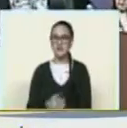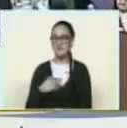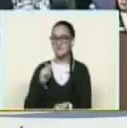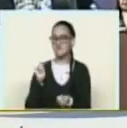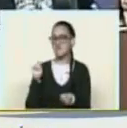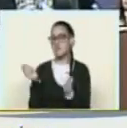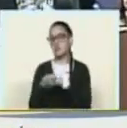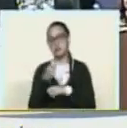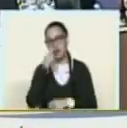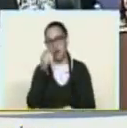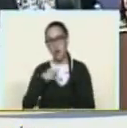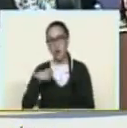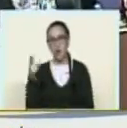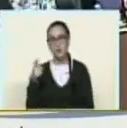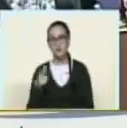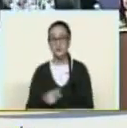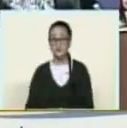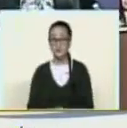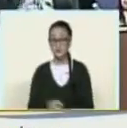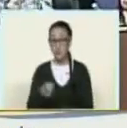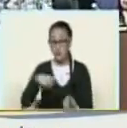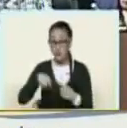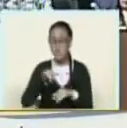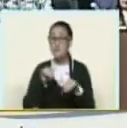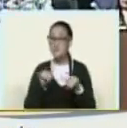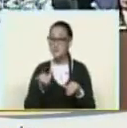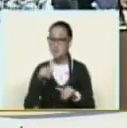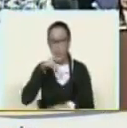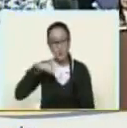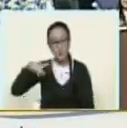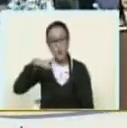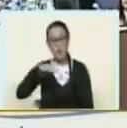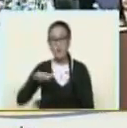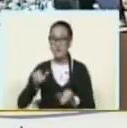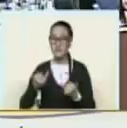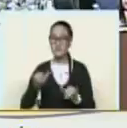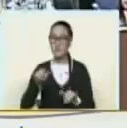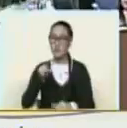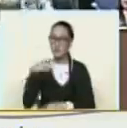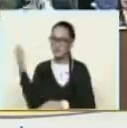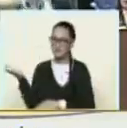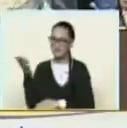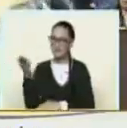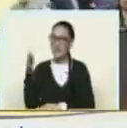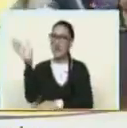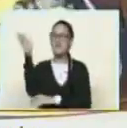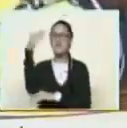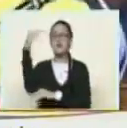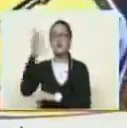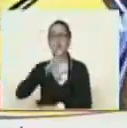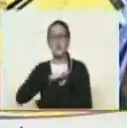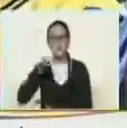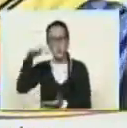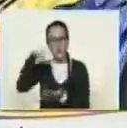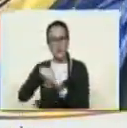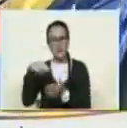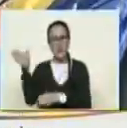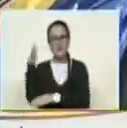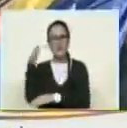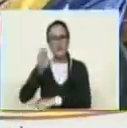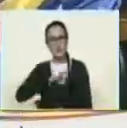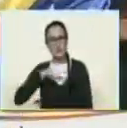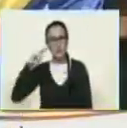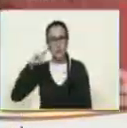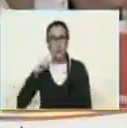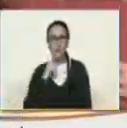voltearlo. Pero para eso están ustedes, muchachos, para eso está el pueblo, para alzar de nuevo la bandera de Miranda, las banderas